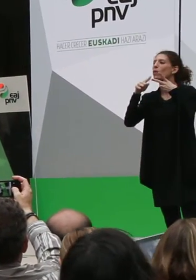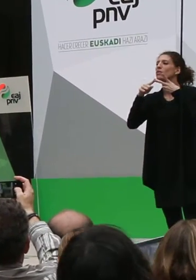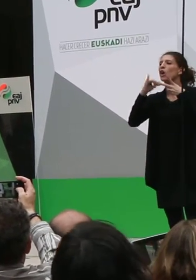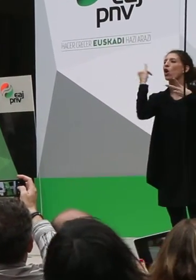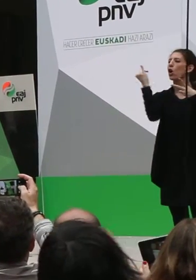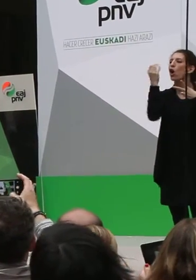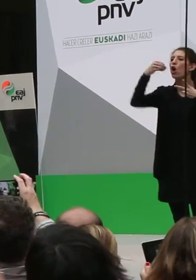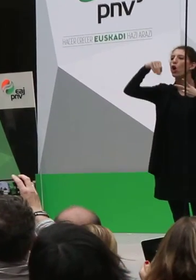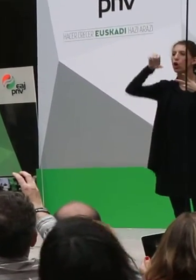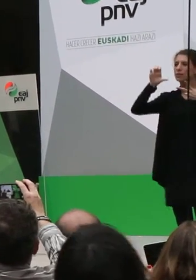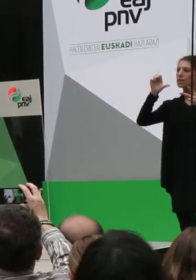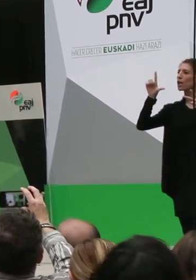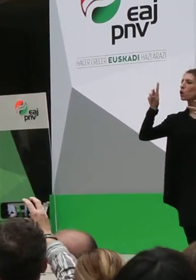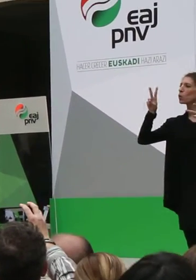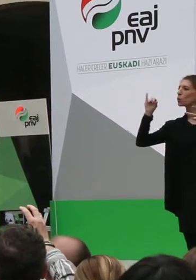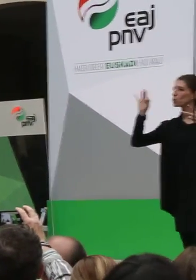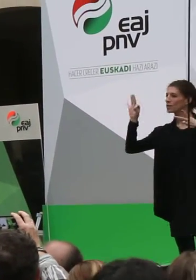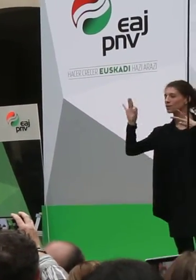Jose Luis, eskerrik asko.